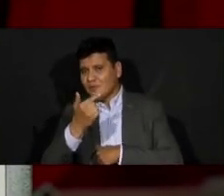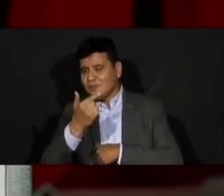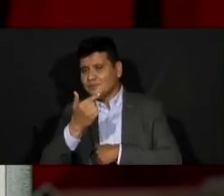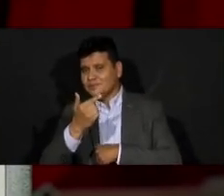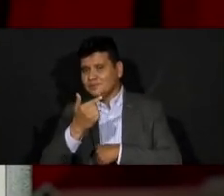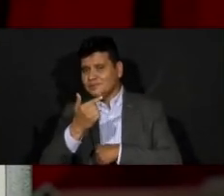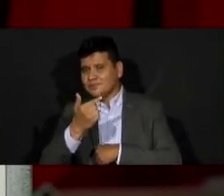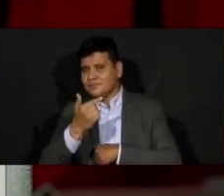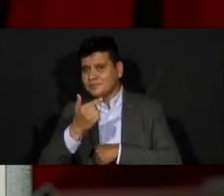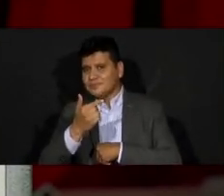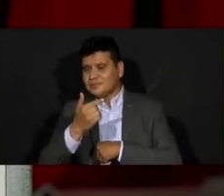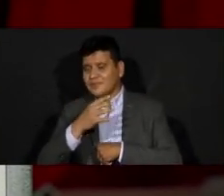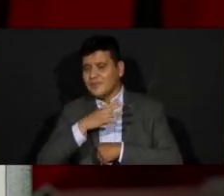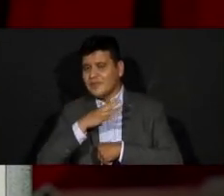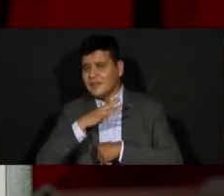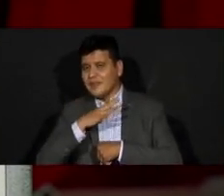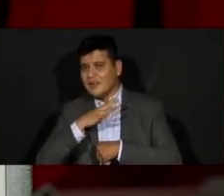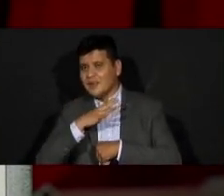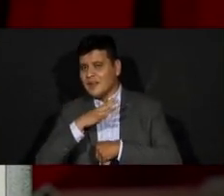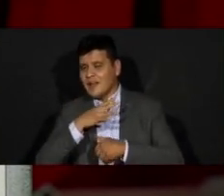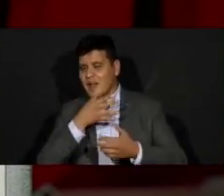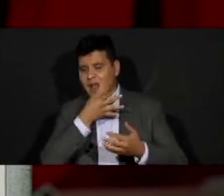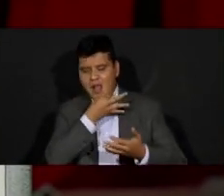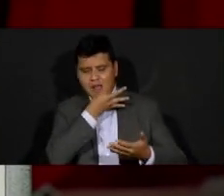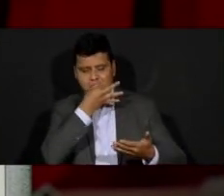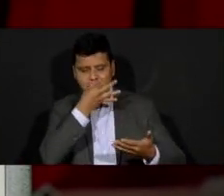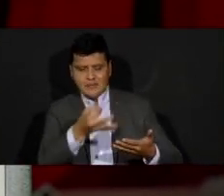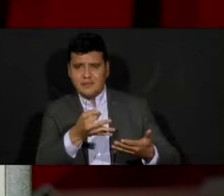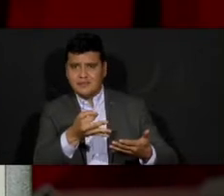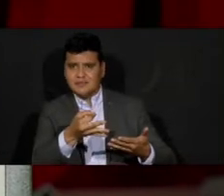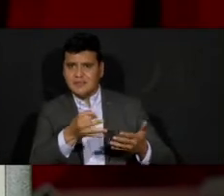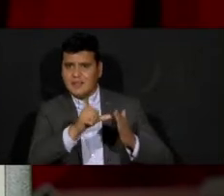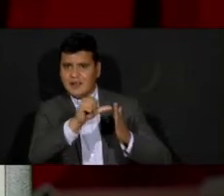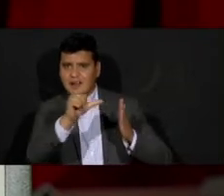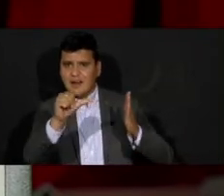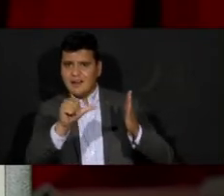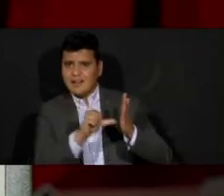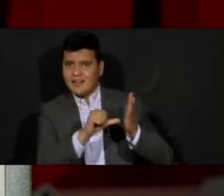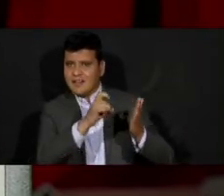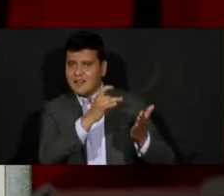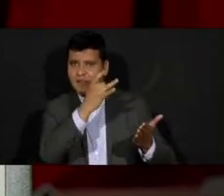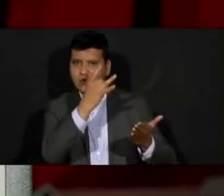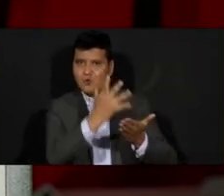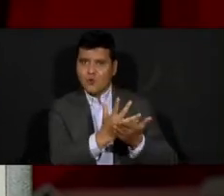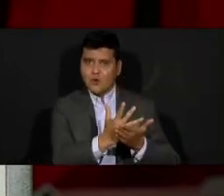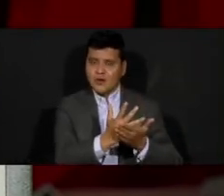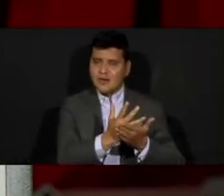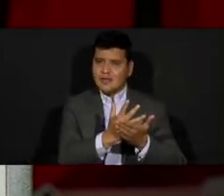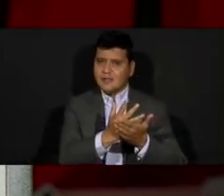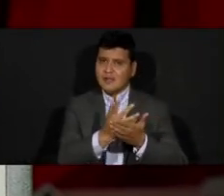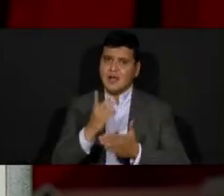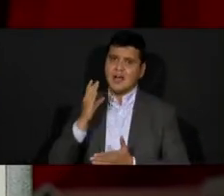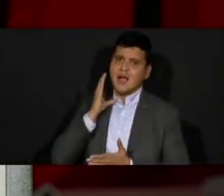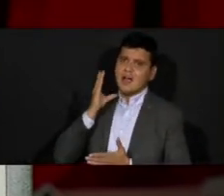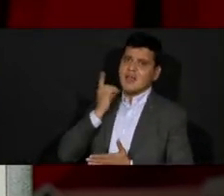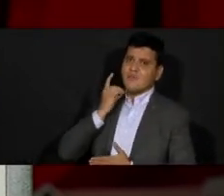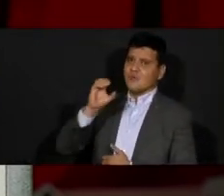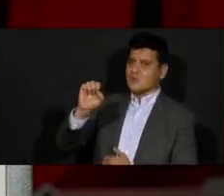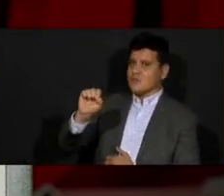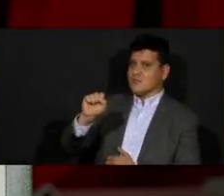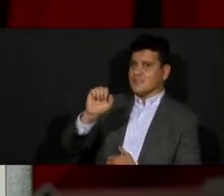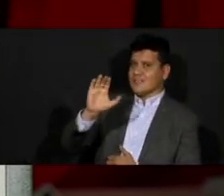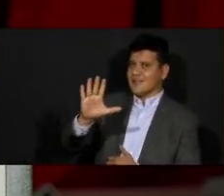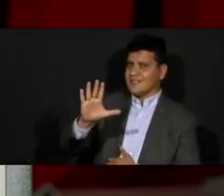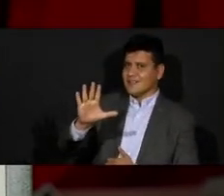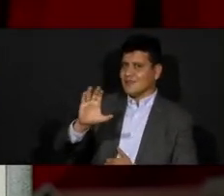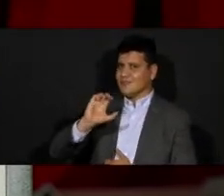constitucional, decreta, artículo único, la 66ª legislatura del Honorable Congreso del